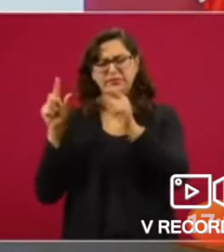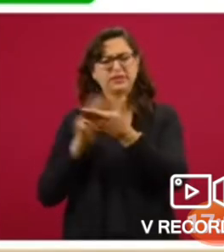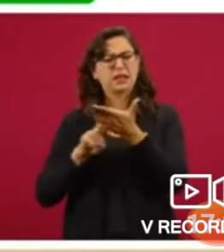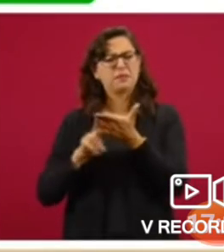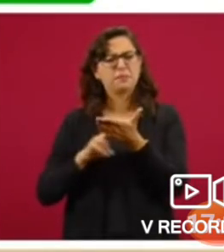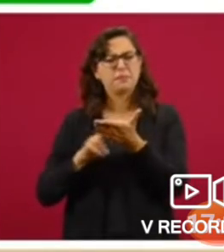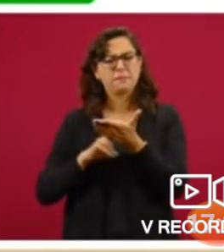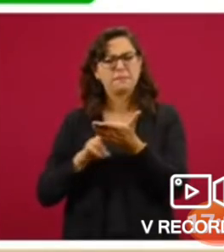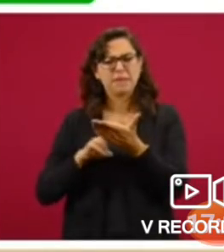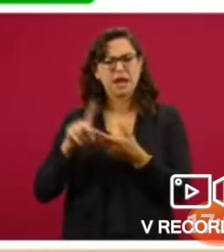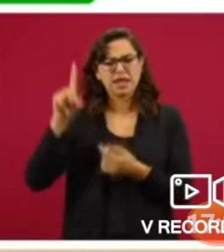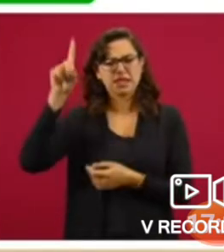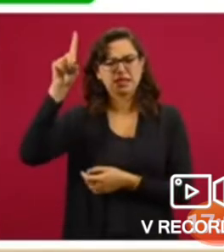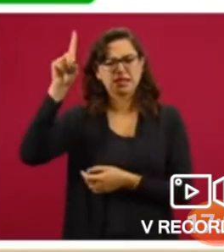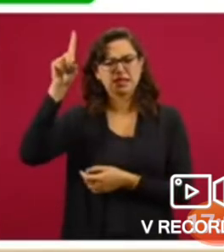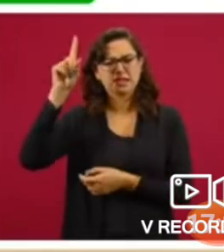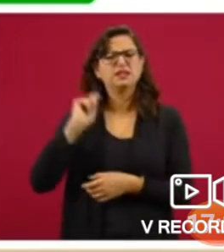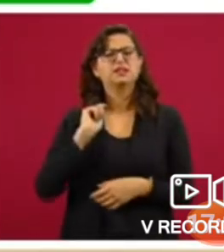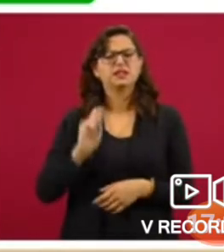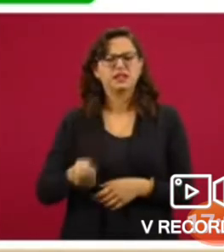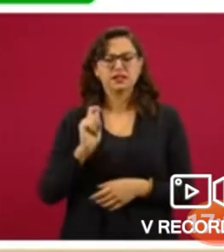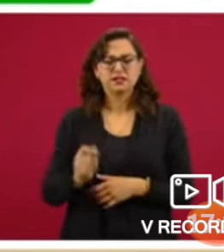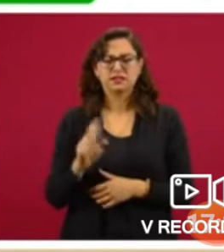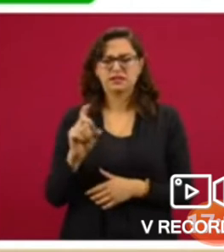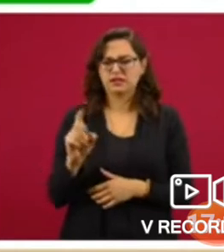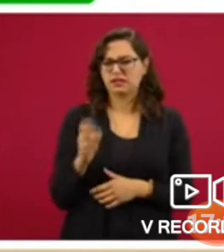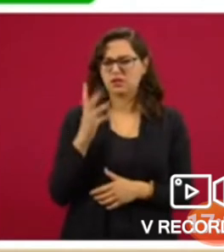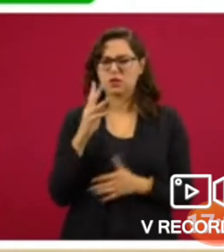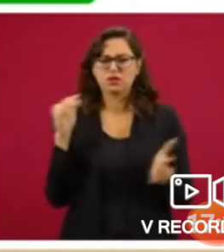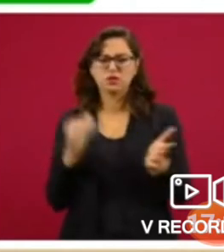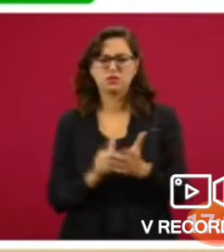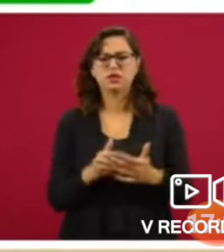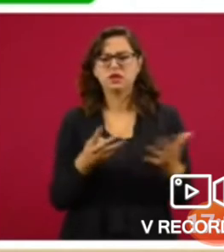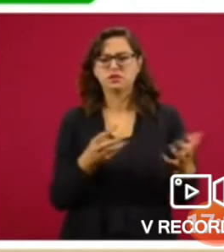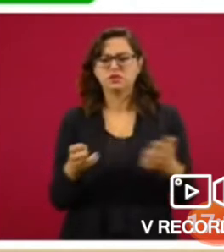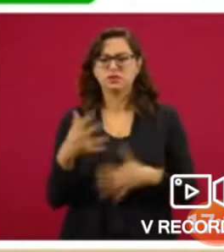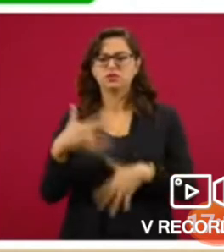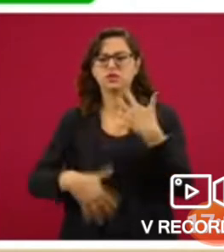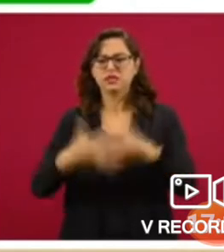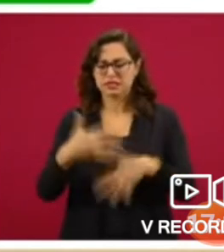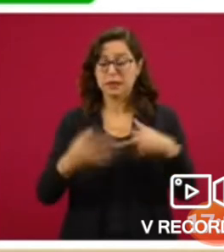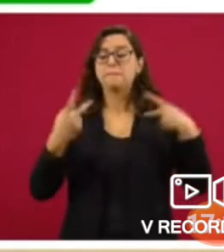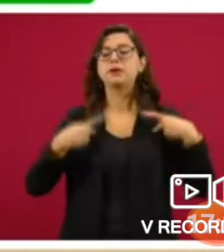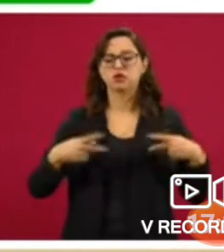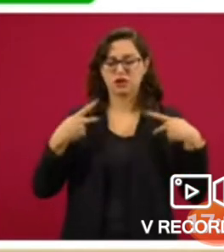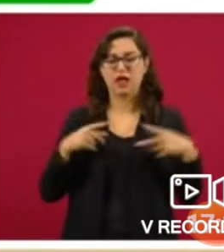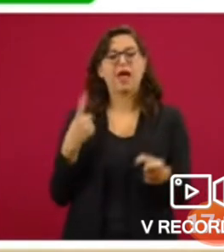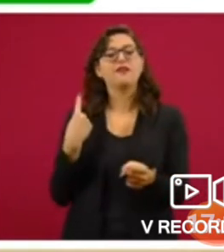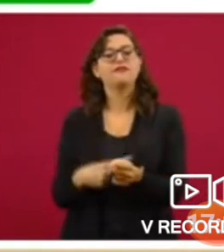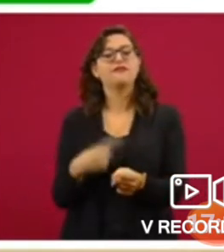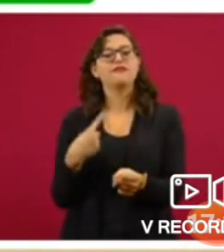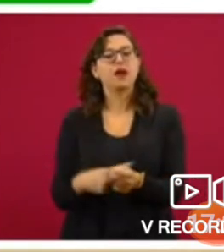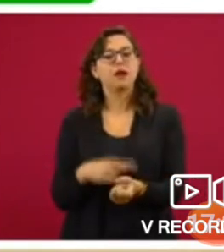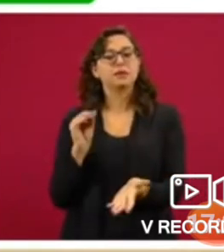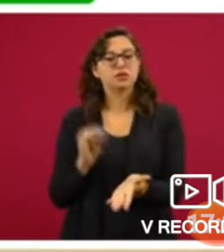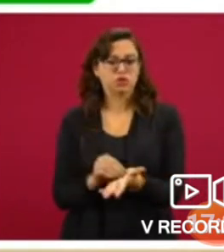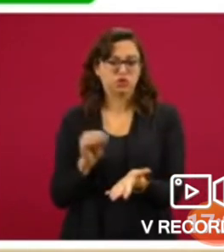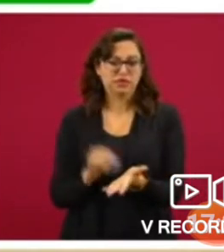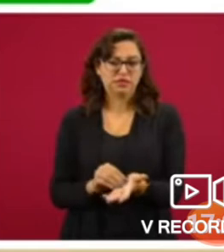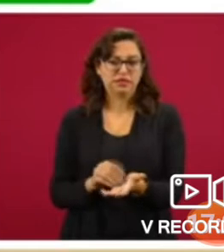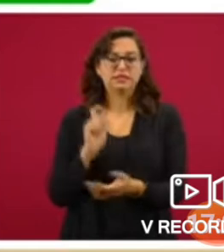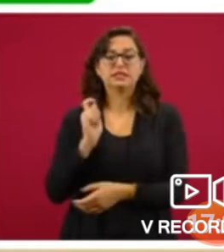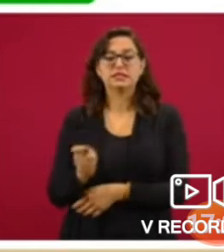habla de los casos activos, 34.915 casos activos estimados, que representan 4%